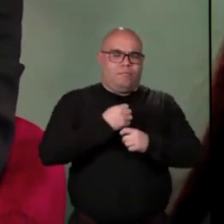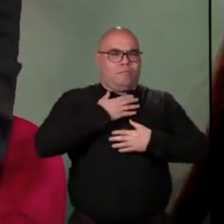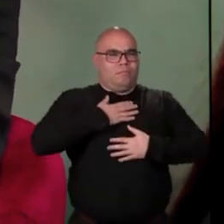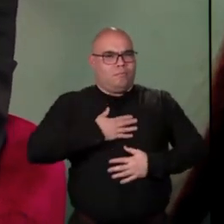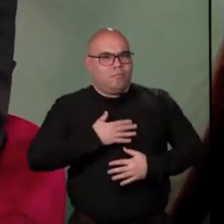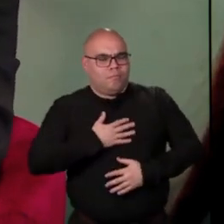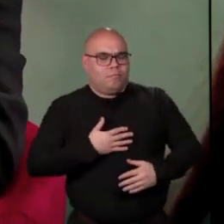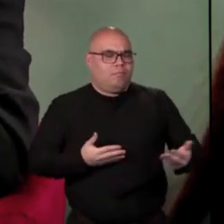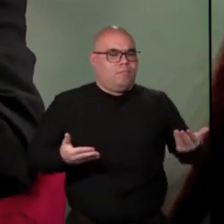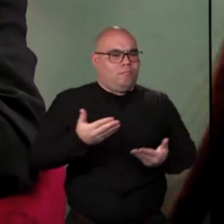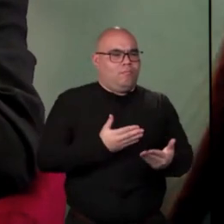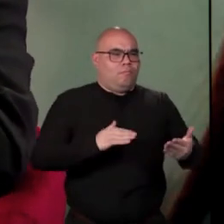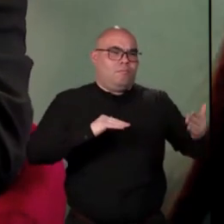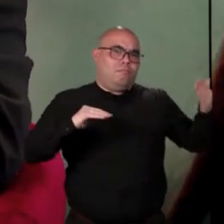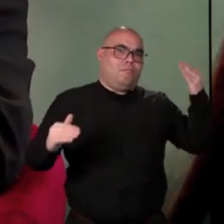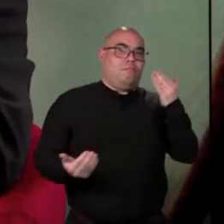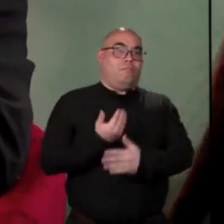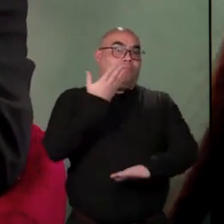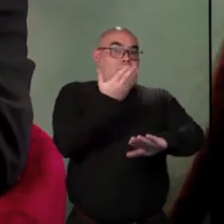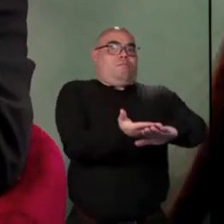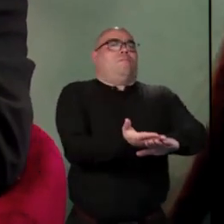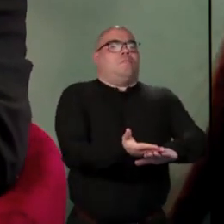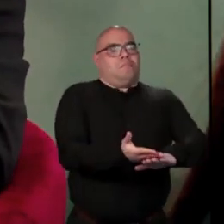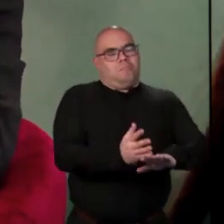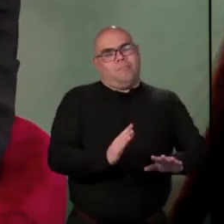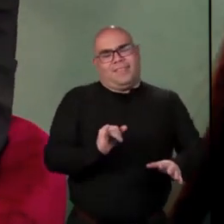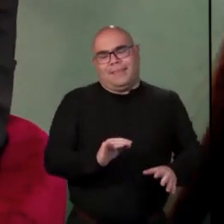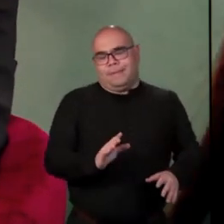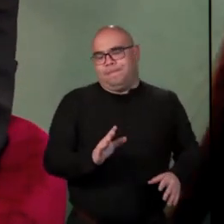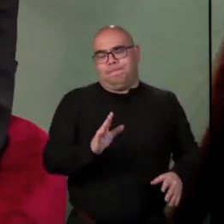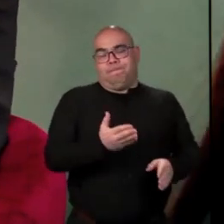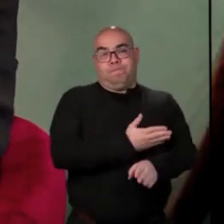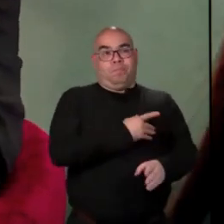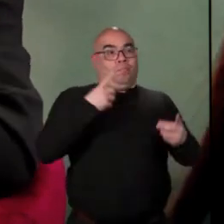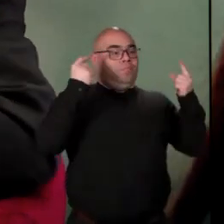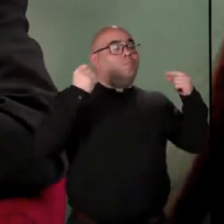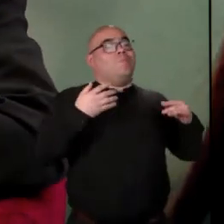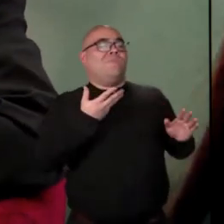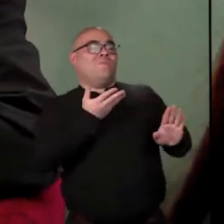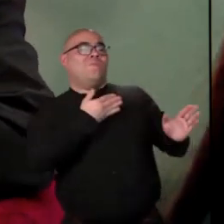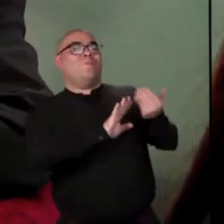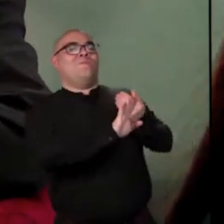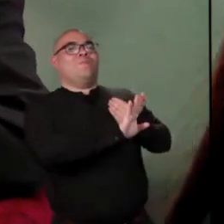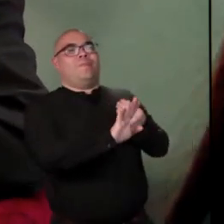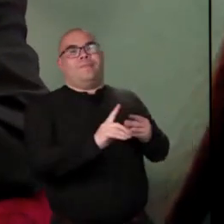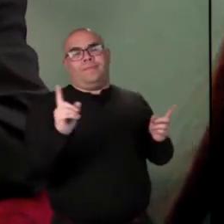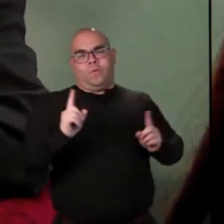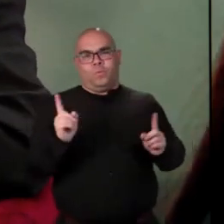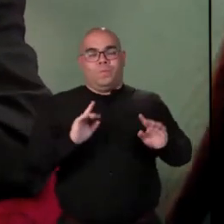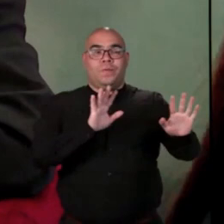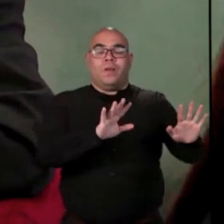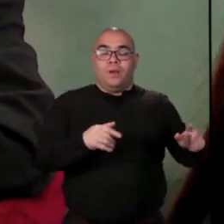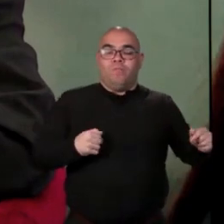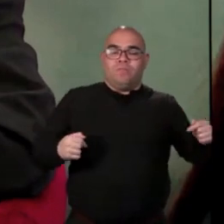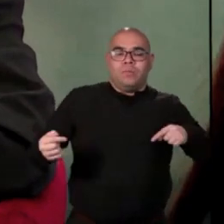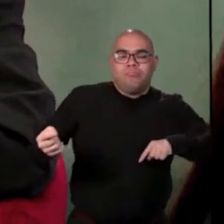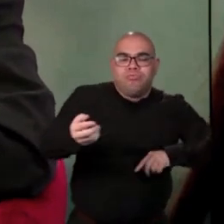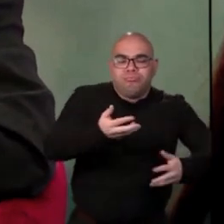eso nuevos horizontes. Este ejercicio de escucha generativa